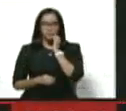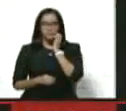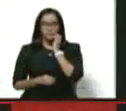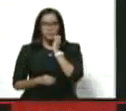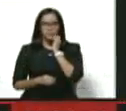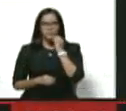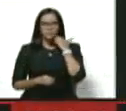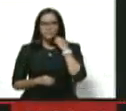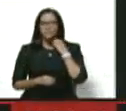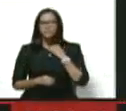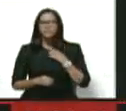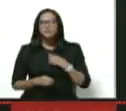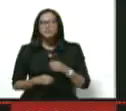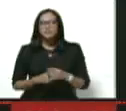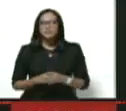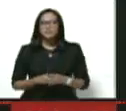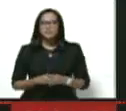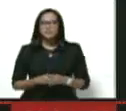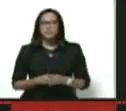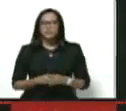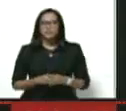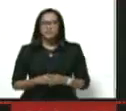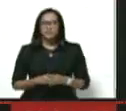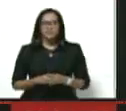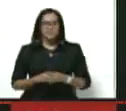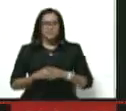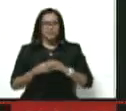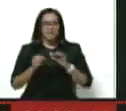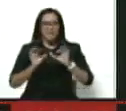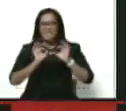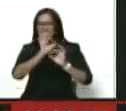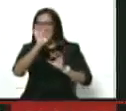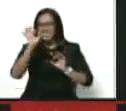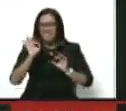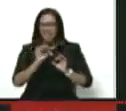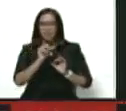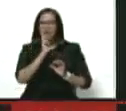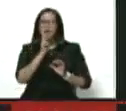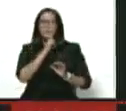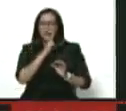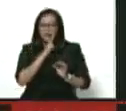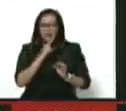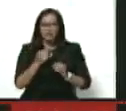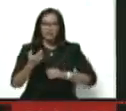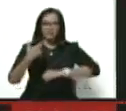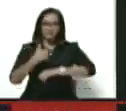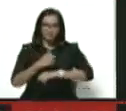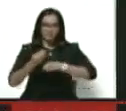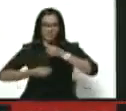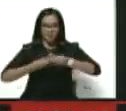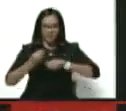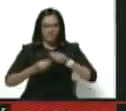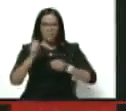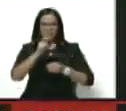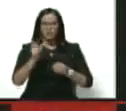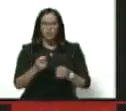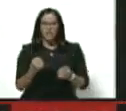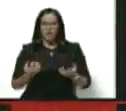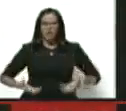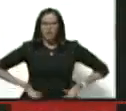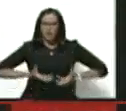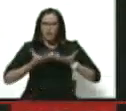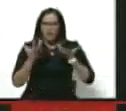ciencia, de esta tecnología médica, de las células de la madre para curar personas quemadas,